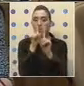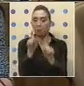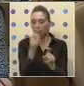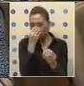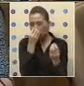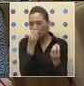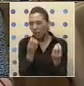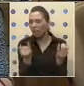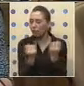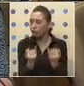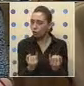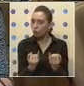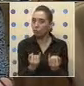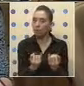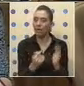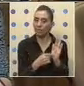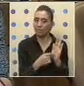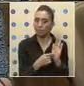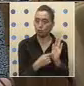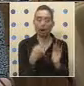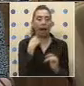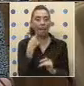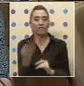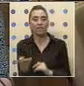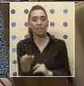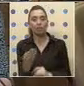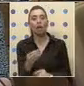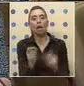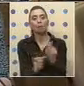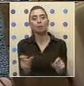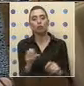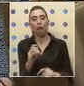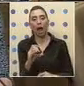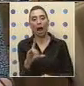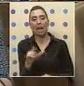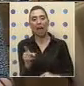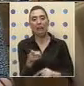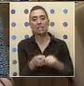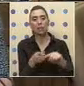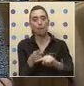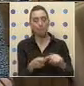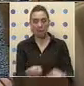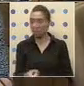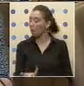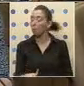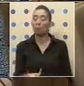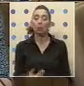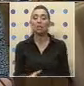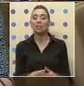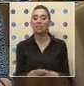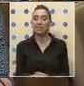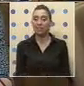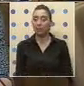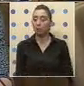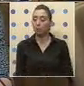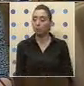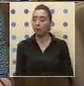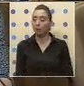qué manera afecta esta medida a la clase media. Muy simple. Esto producirá un